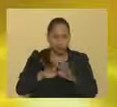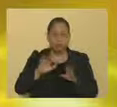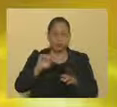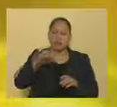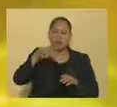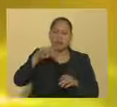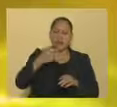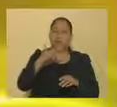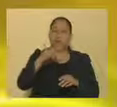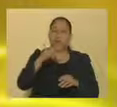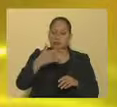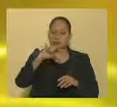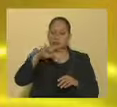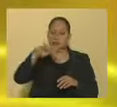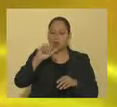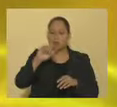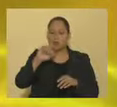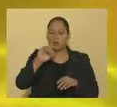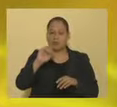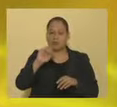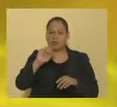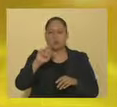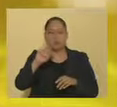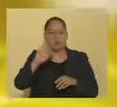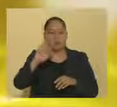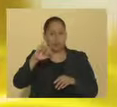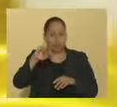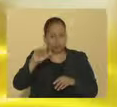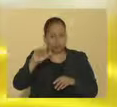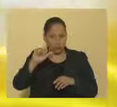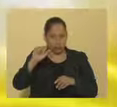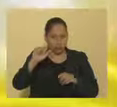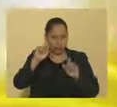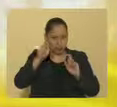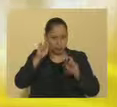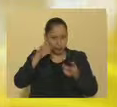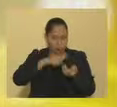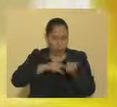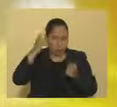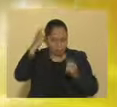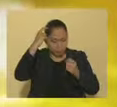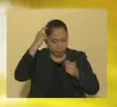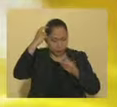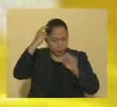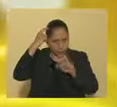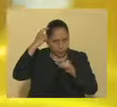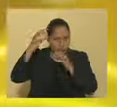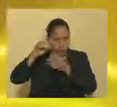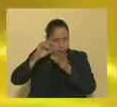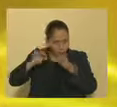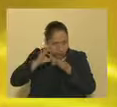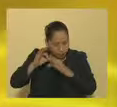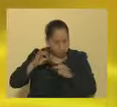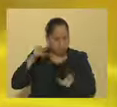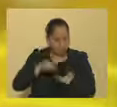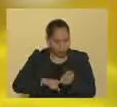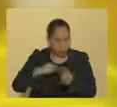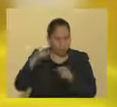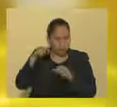las gonadotrofinas, la glándula pituitaria secreta las gonadotrofinas, que son